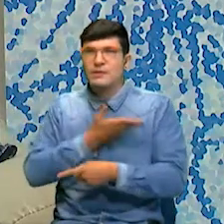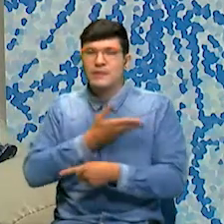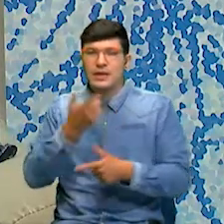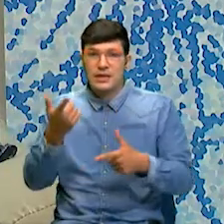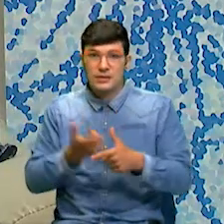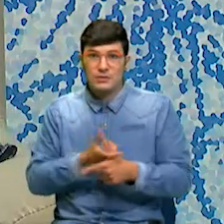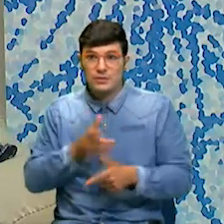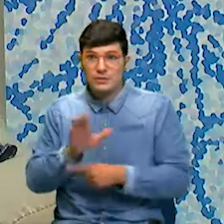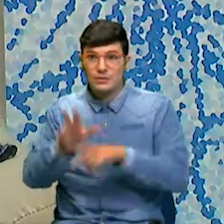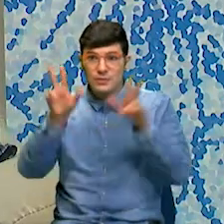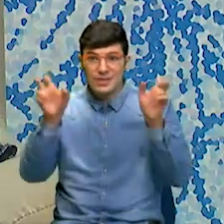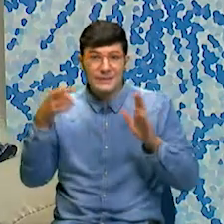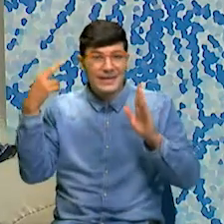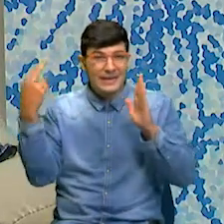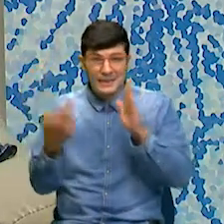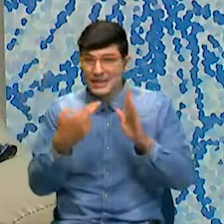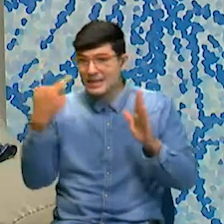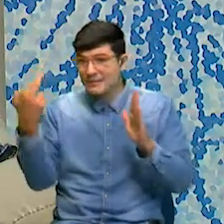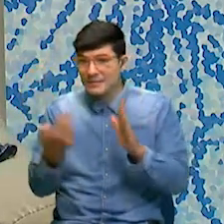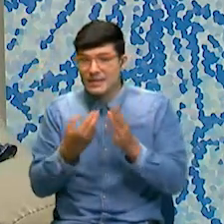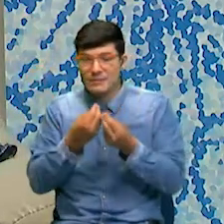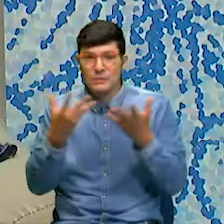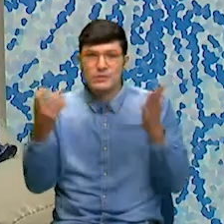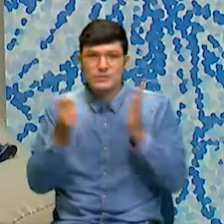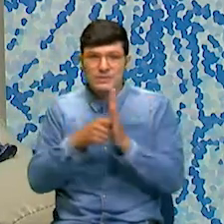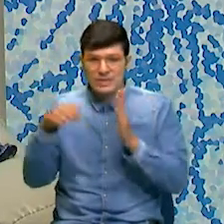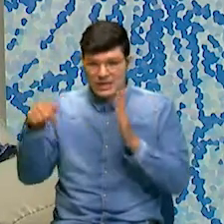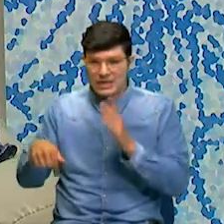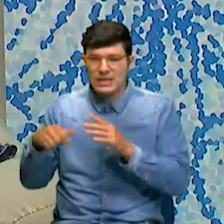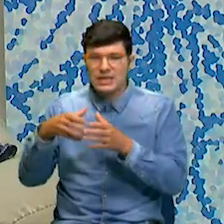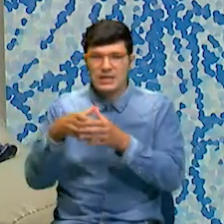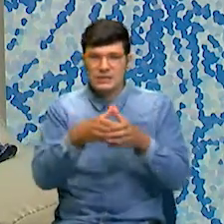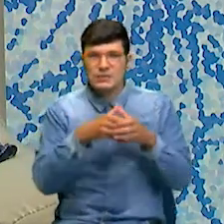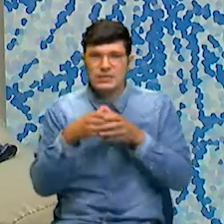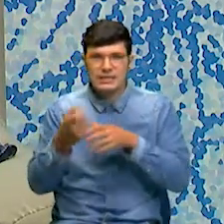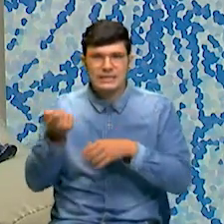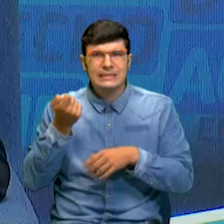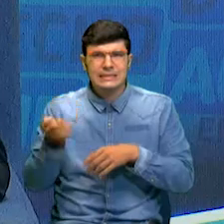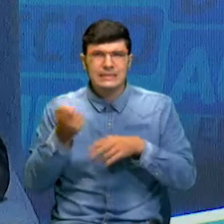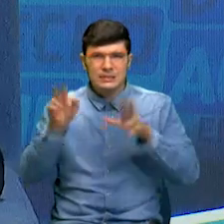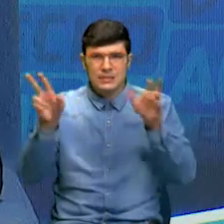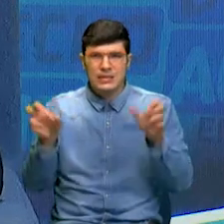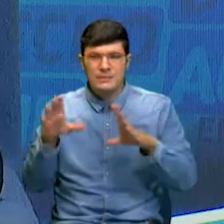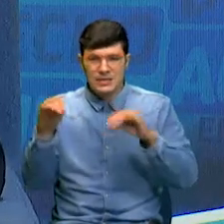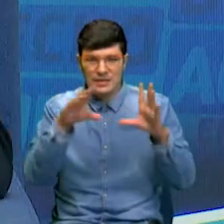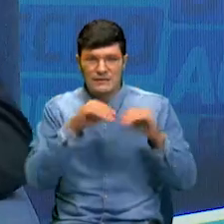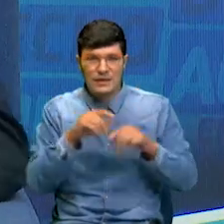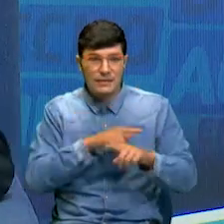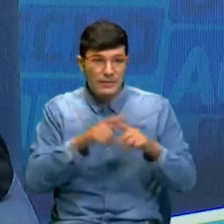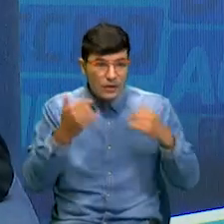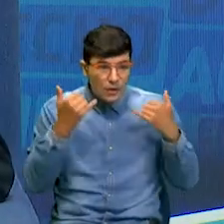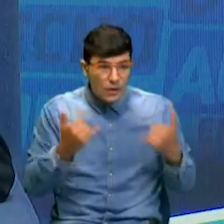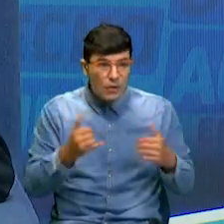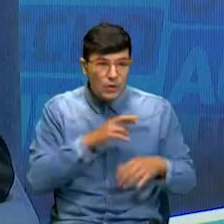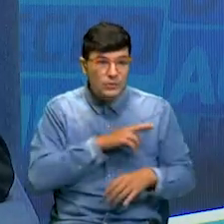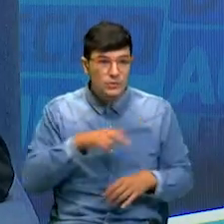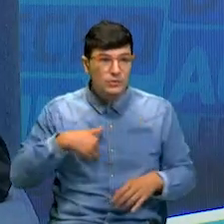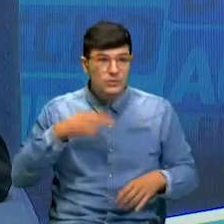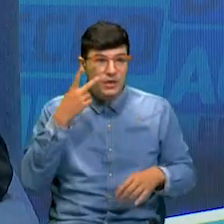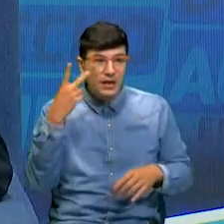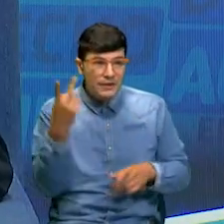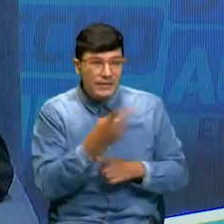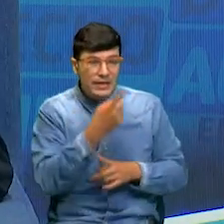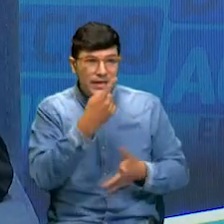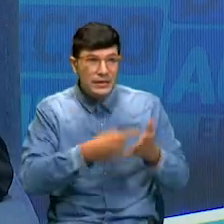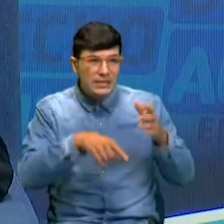tema bastante recurrente en nuestra sociedad y bastante delicado. Pues hoy vamos a ver precisamente qué se puede